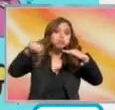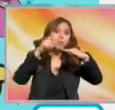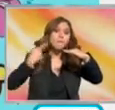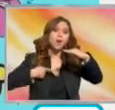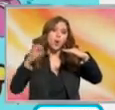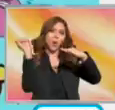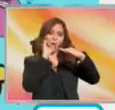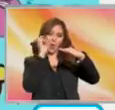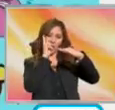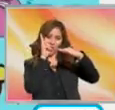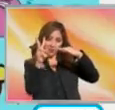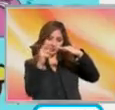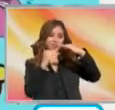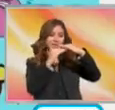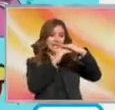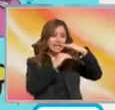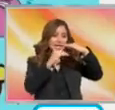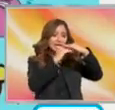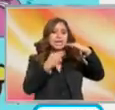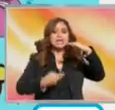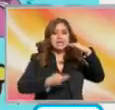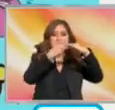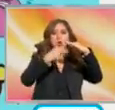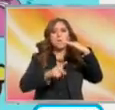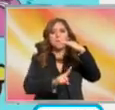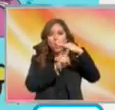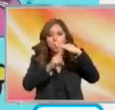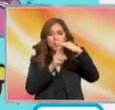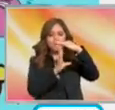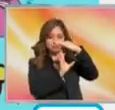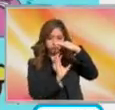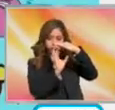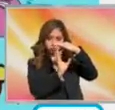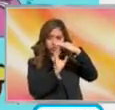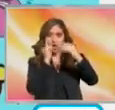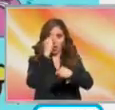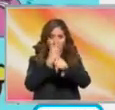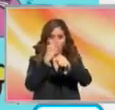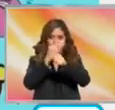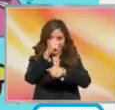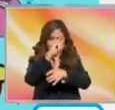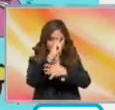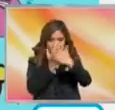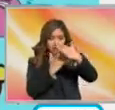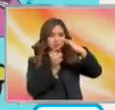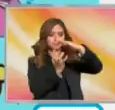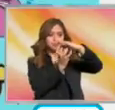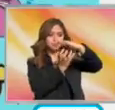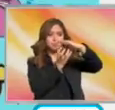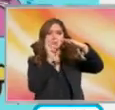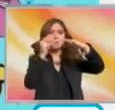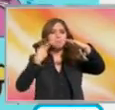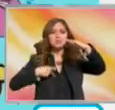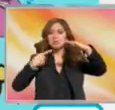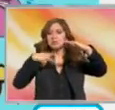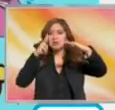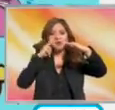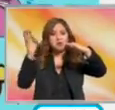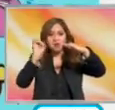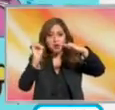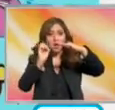van sufriendo todo esto, ¿no? Sí. Ahí podemos ver en la imagen lo que la gente no ve y vean, el éxito